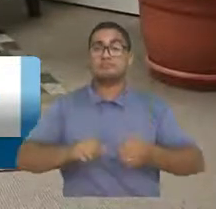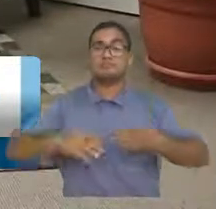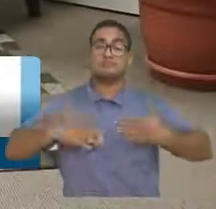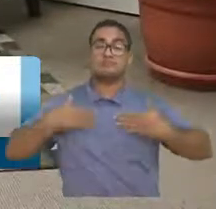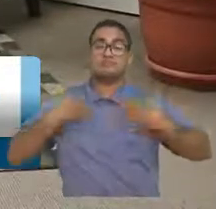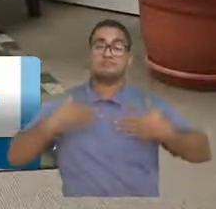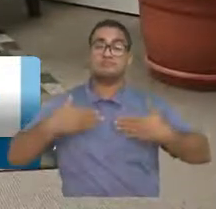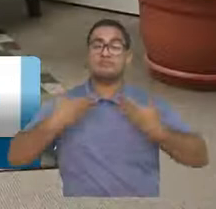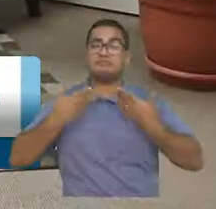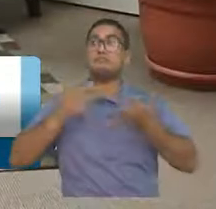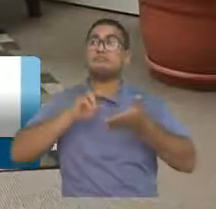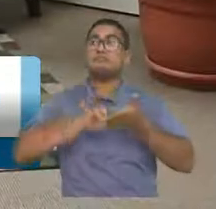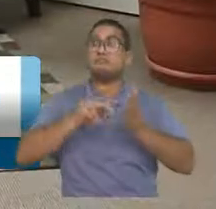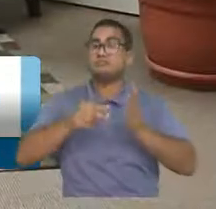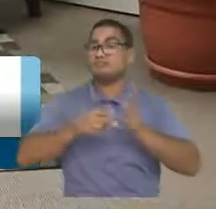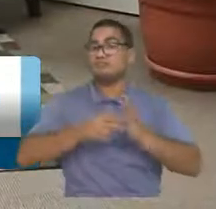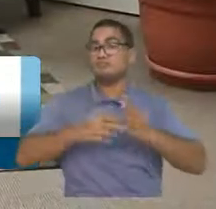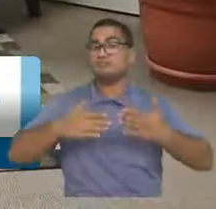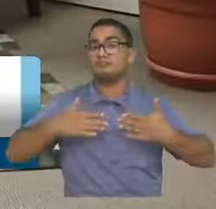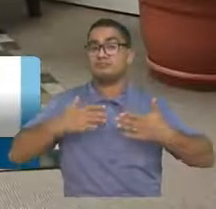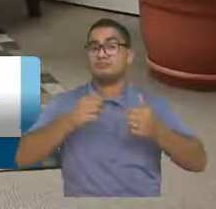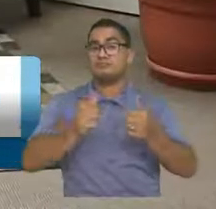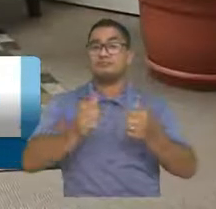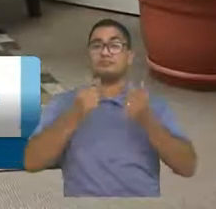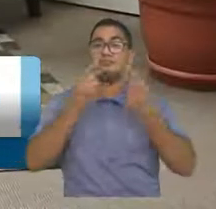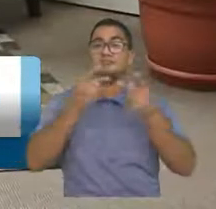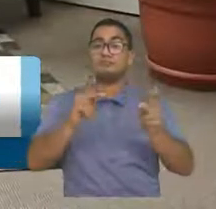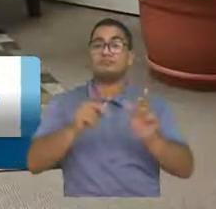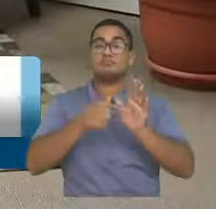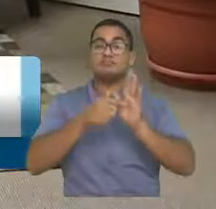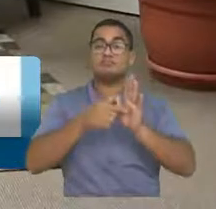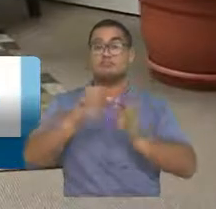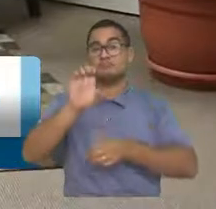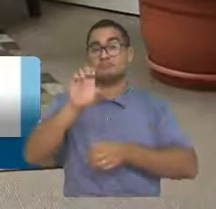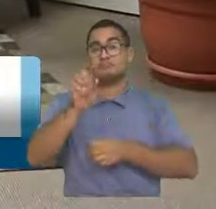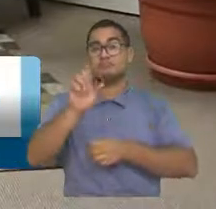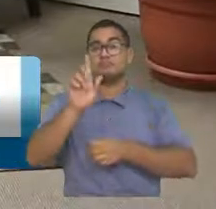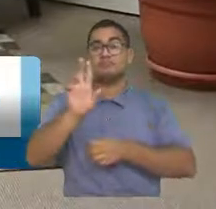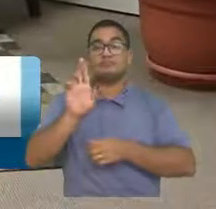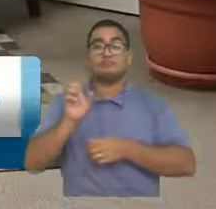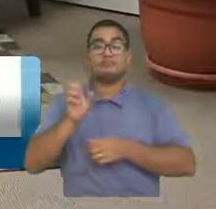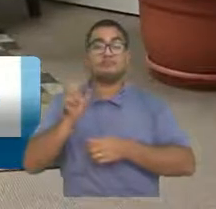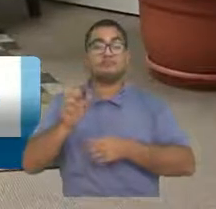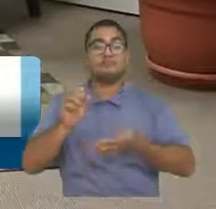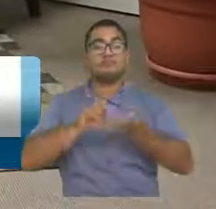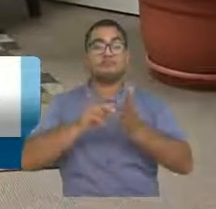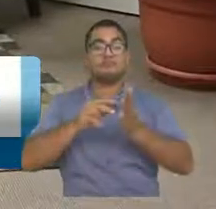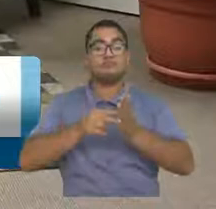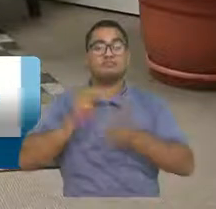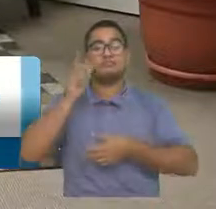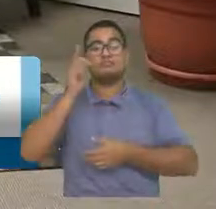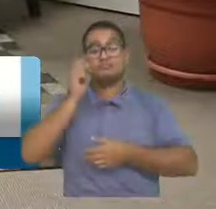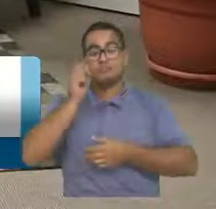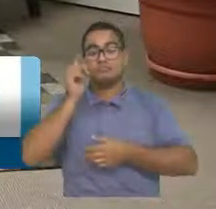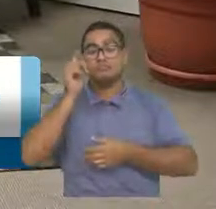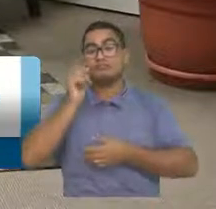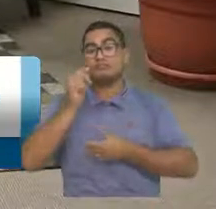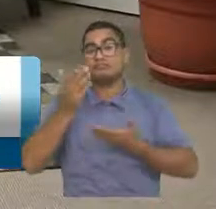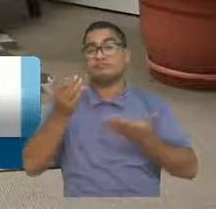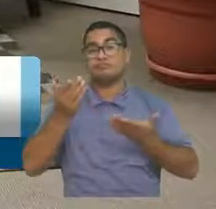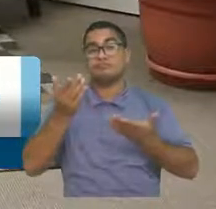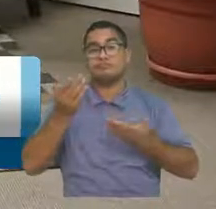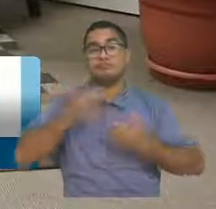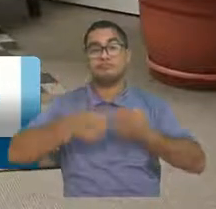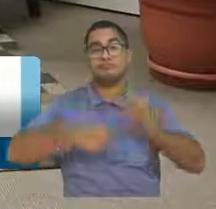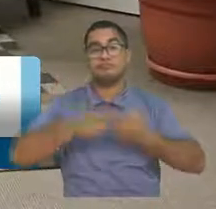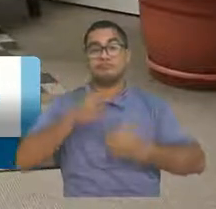Te da salud también. Uh-huh. Pero cuando el estrés comienza a generarte insomnio, ¿verdad? Comienza a